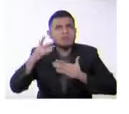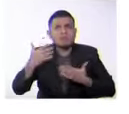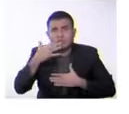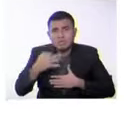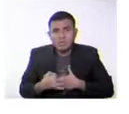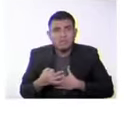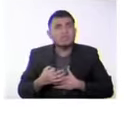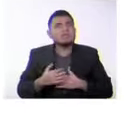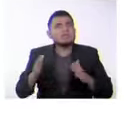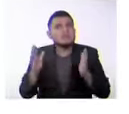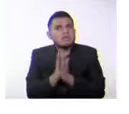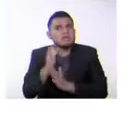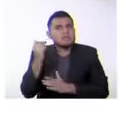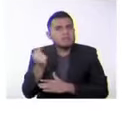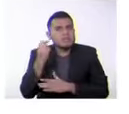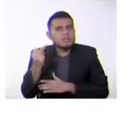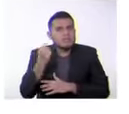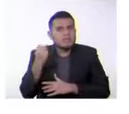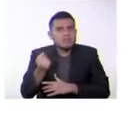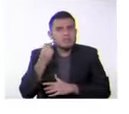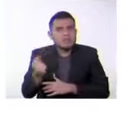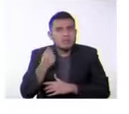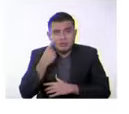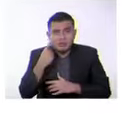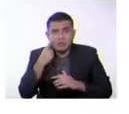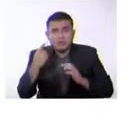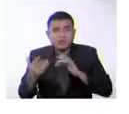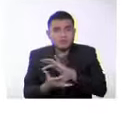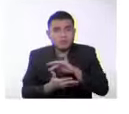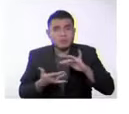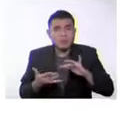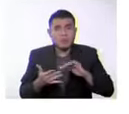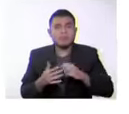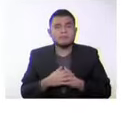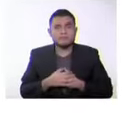de tomar medidas para el cuidado del medio ambiente.